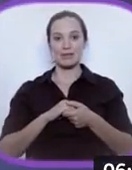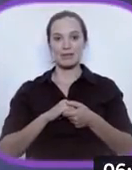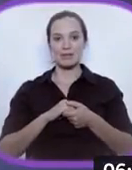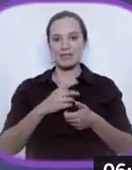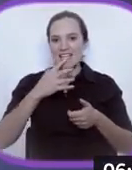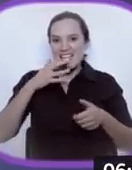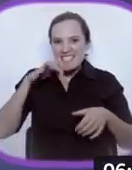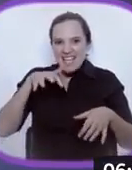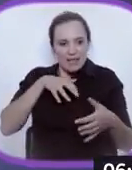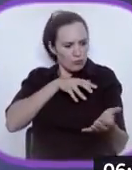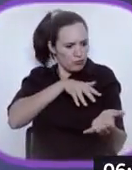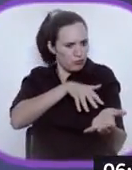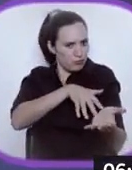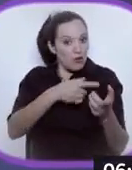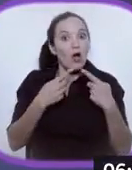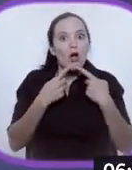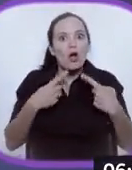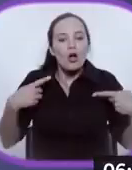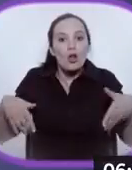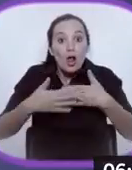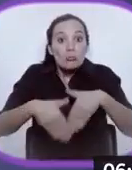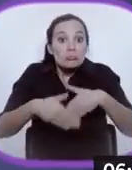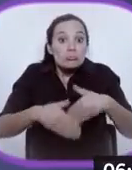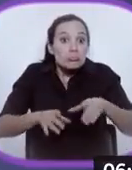Sangre Color Rosa.